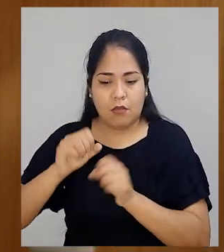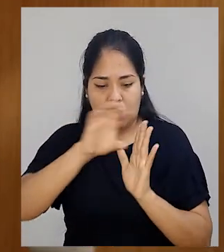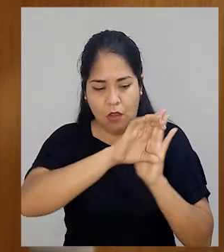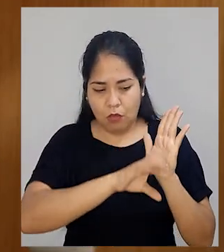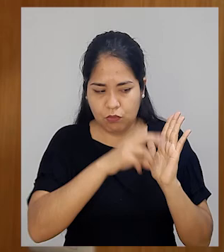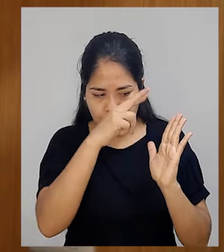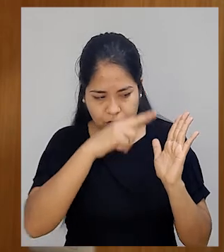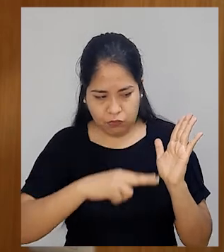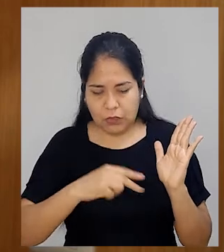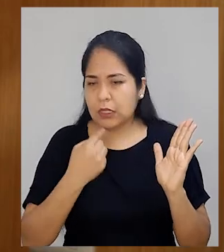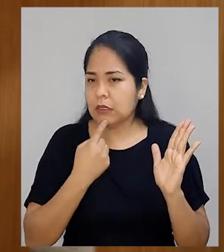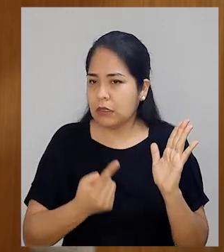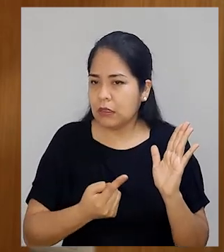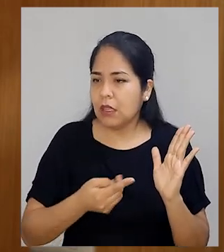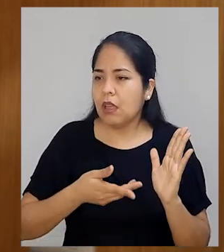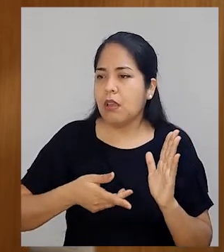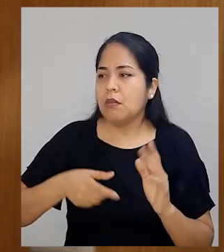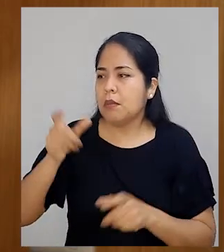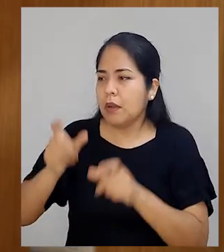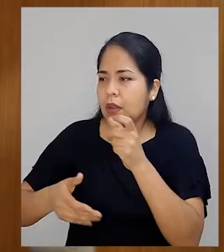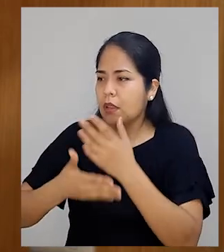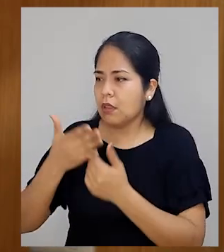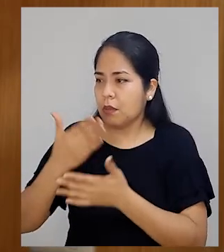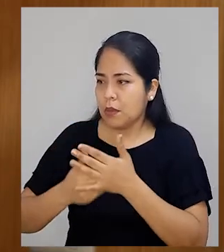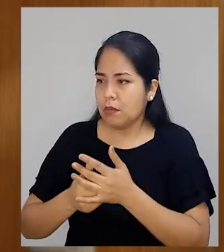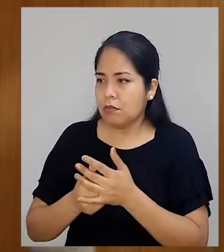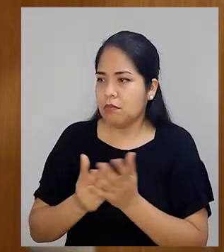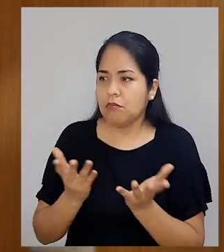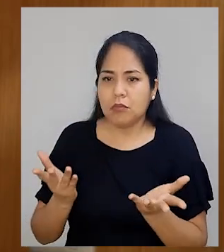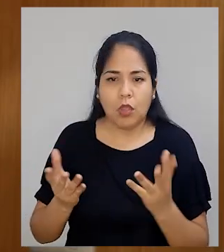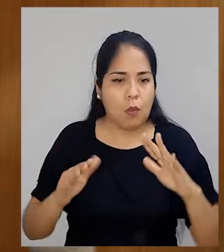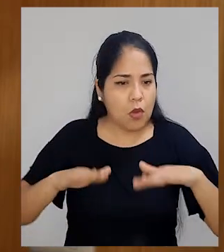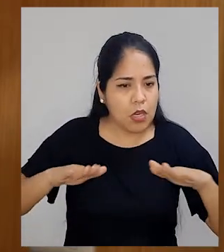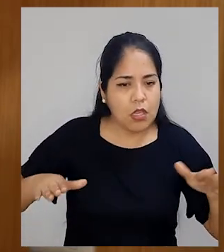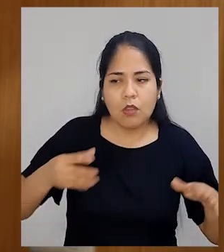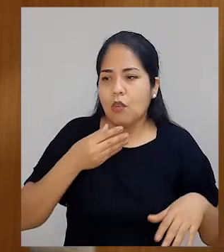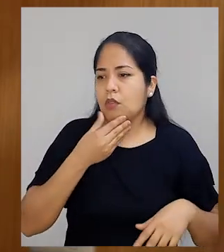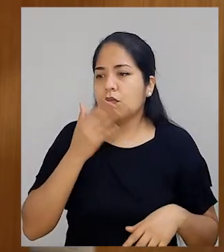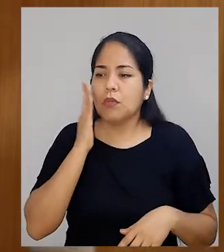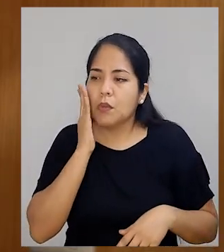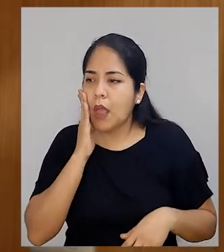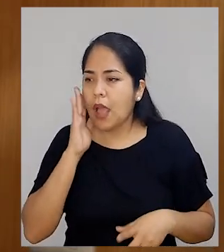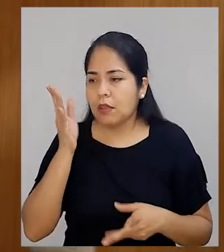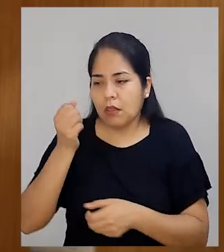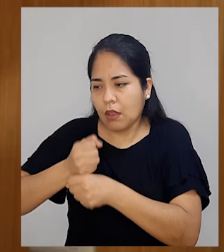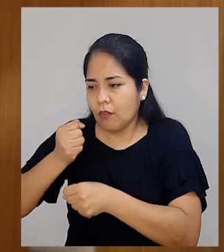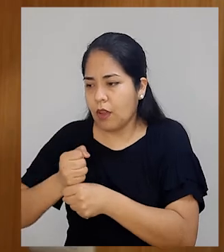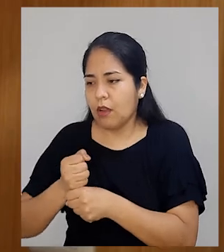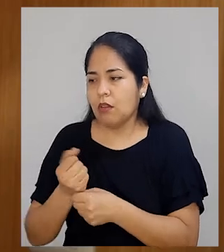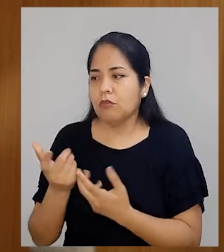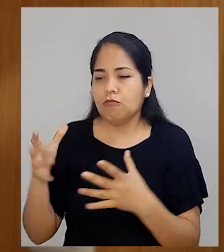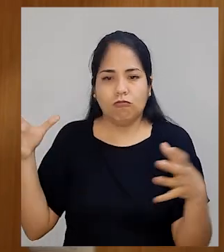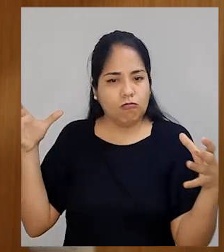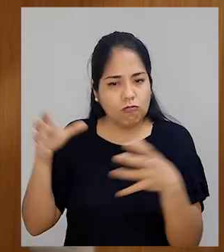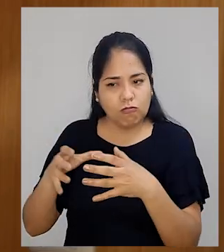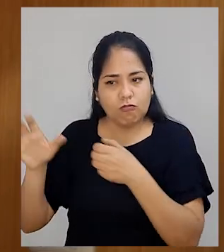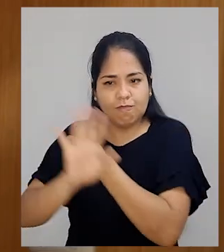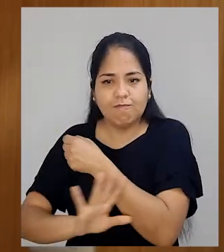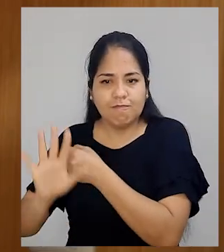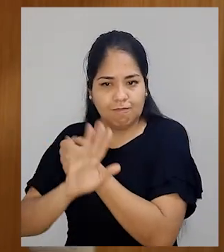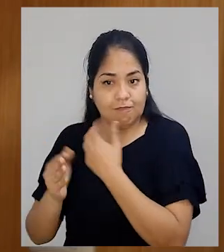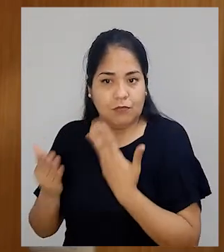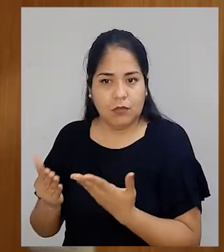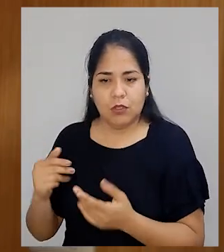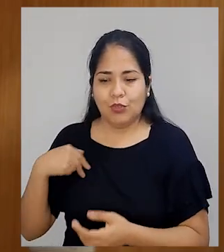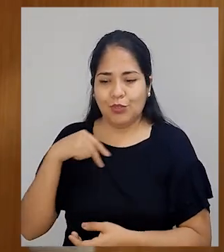laborales. Insisto, la Constitución señala que las personas con discapacidad, así como los menores de edad y las madres trabajadoras, son grupos